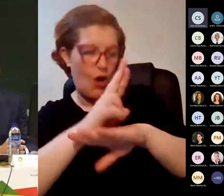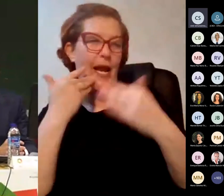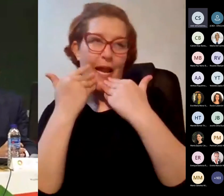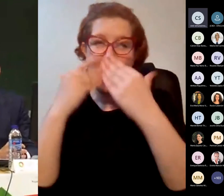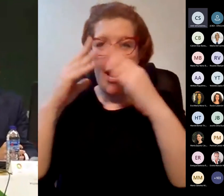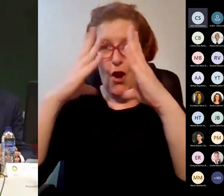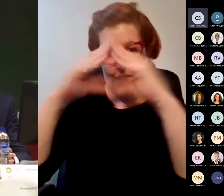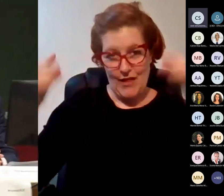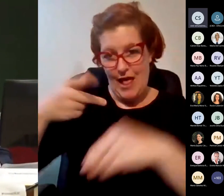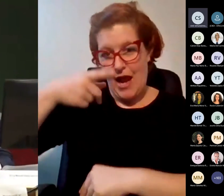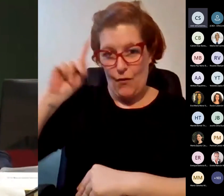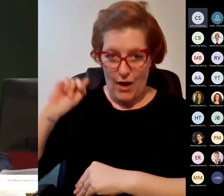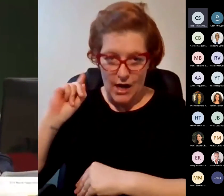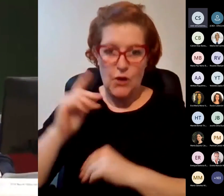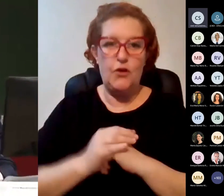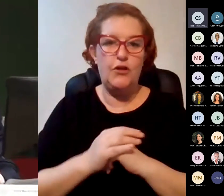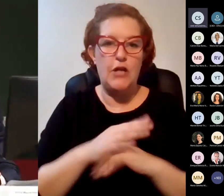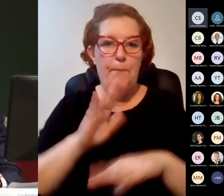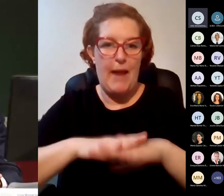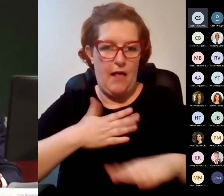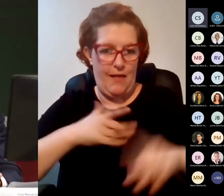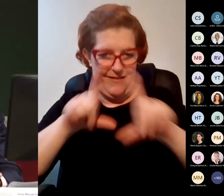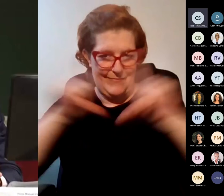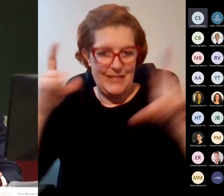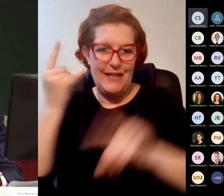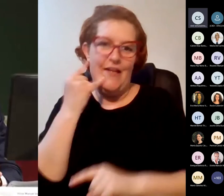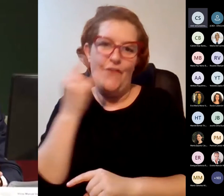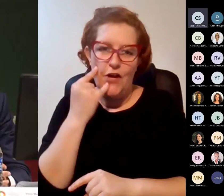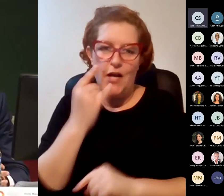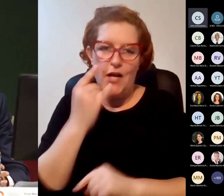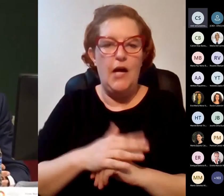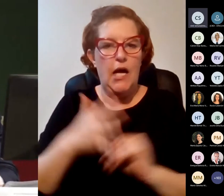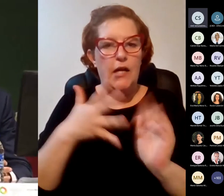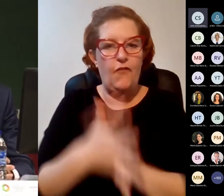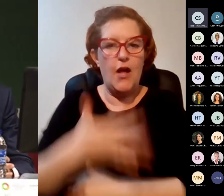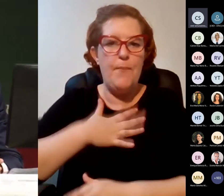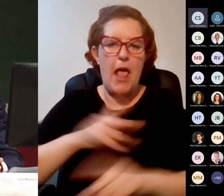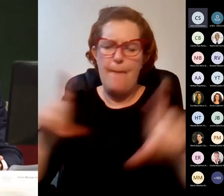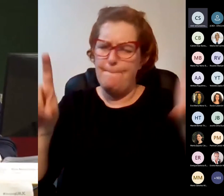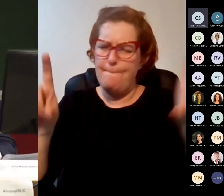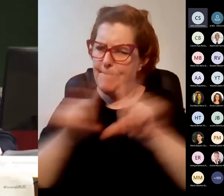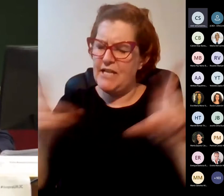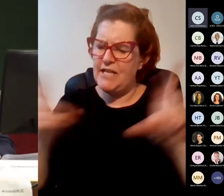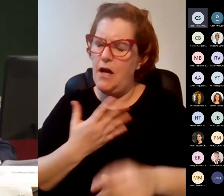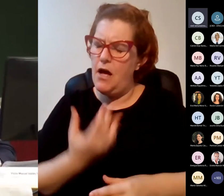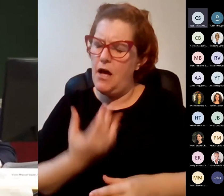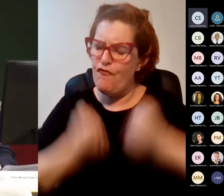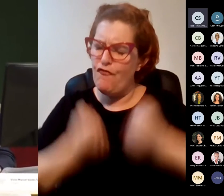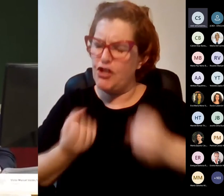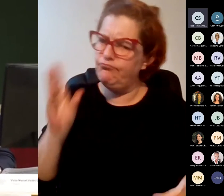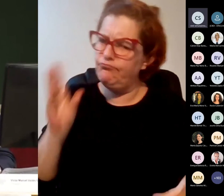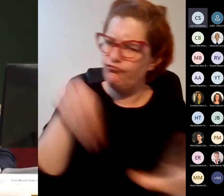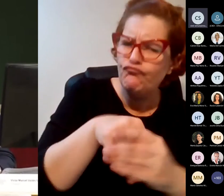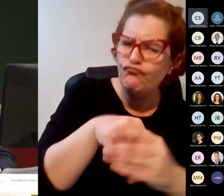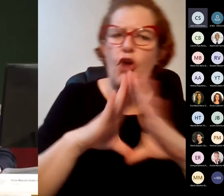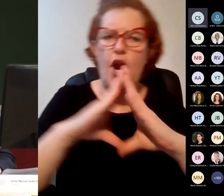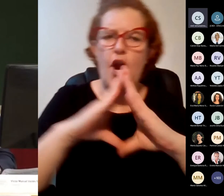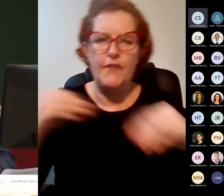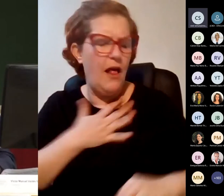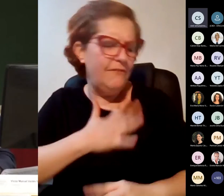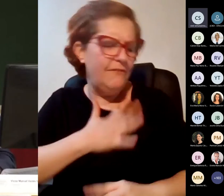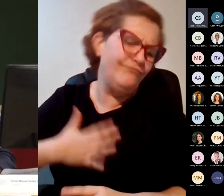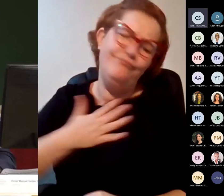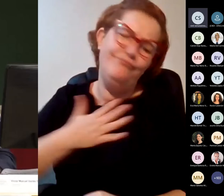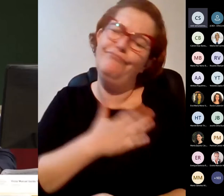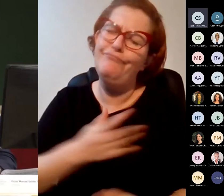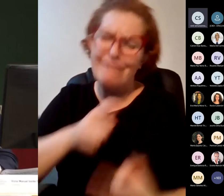a nosotros para telefónica somos una empresa muy involucrada en la universidad entonces complacer estar un